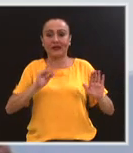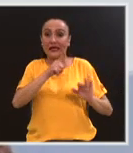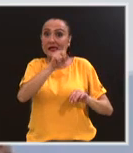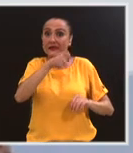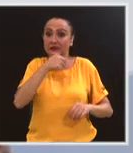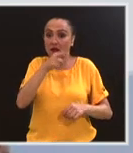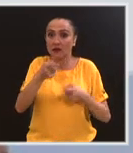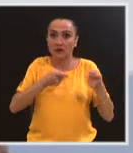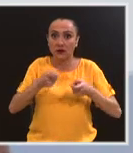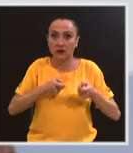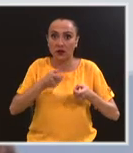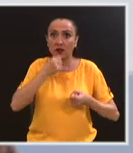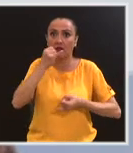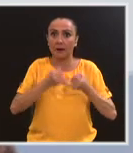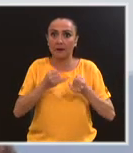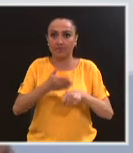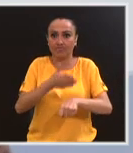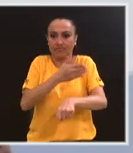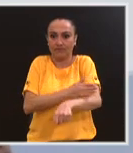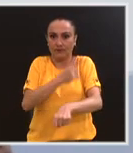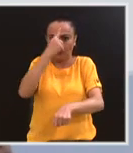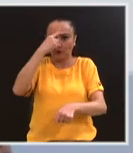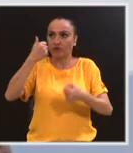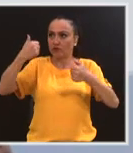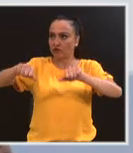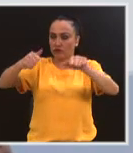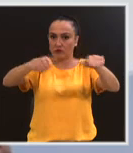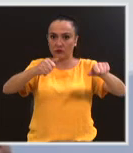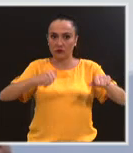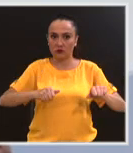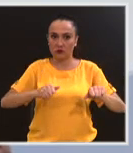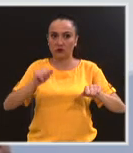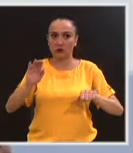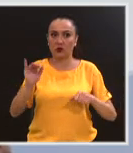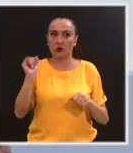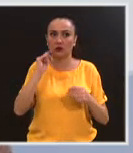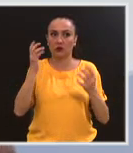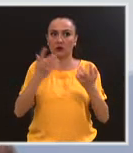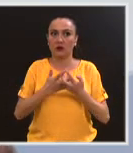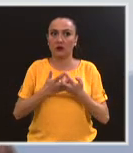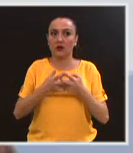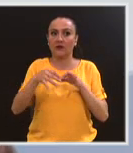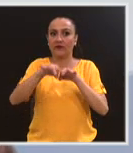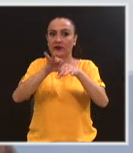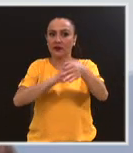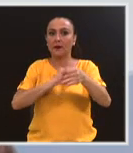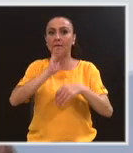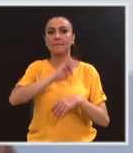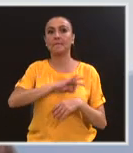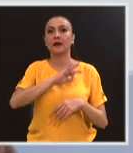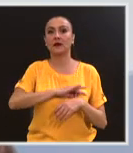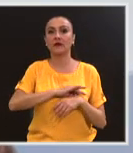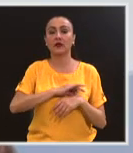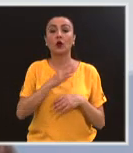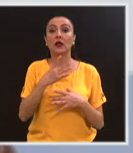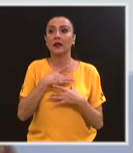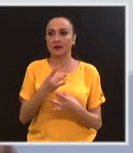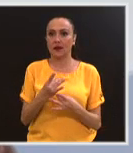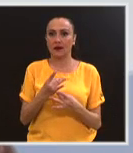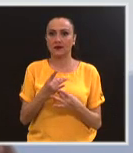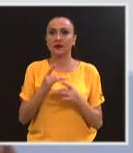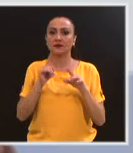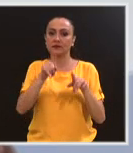administración la terminación anticipada por muto acuerdo suscribiéndose el correspondiente finiquito En beneficio de los intereses de las